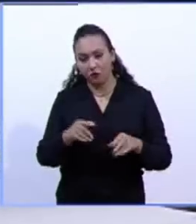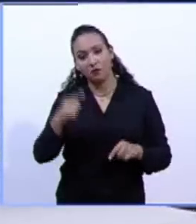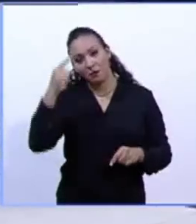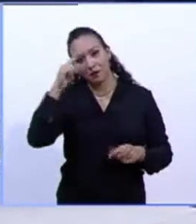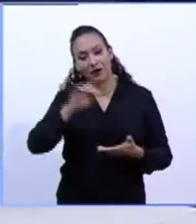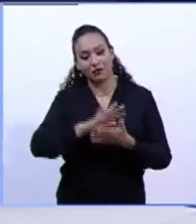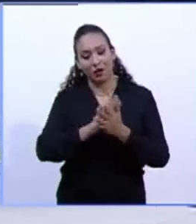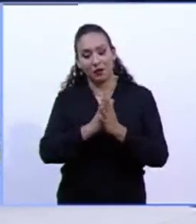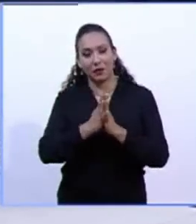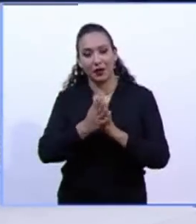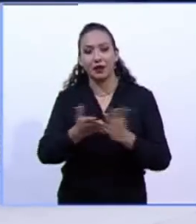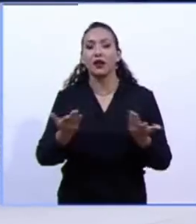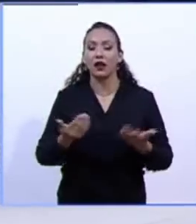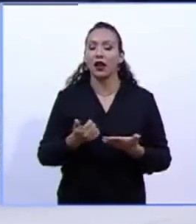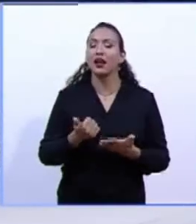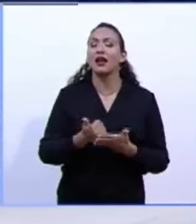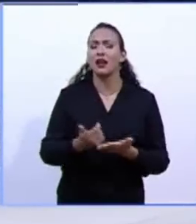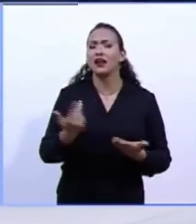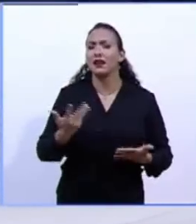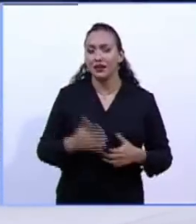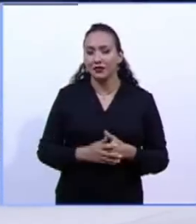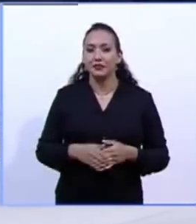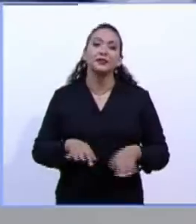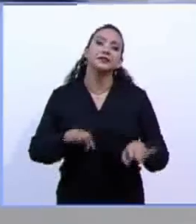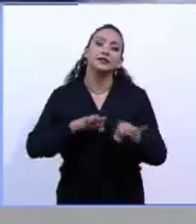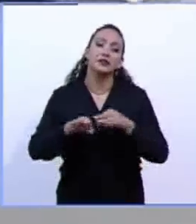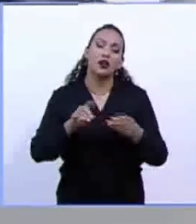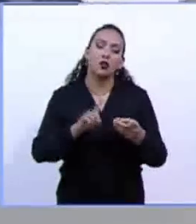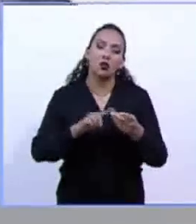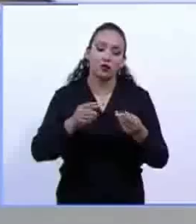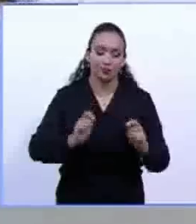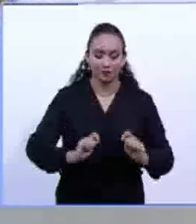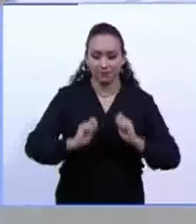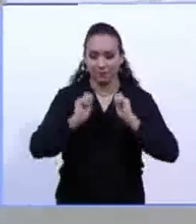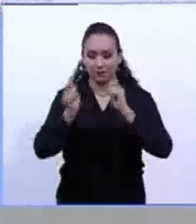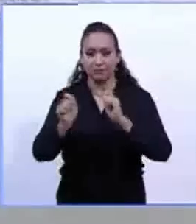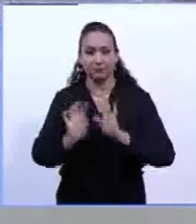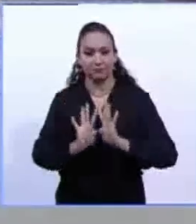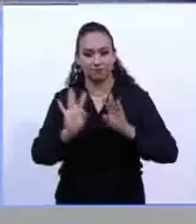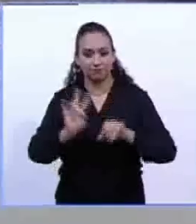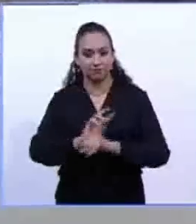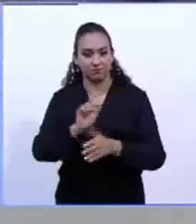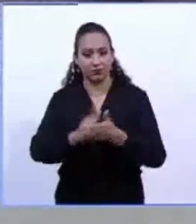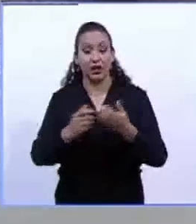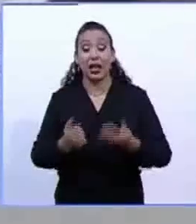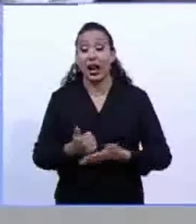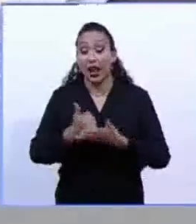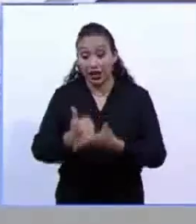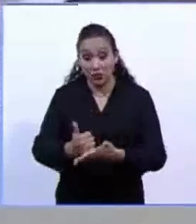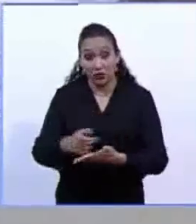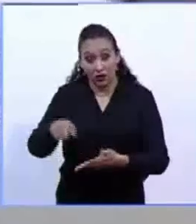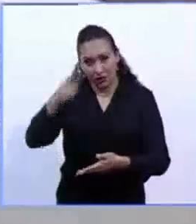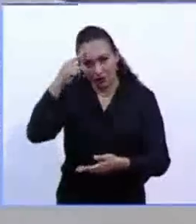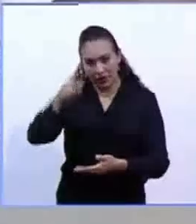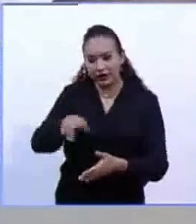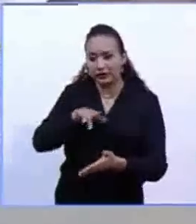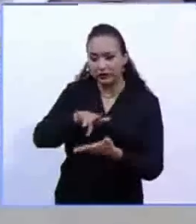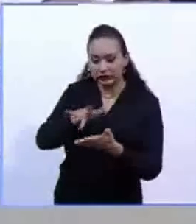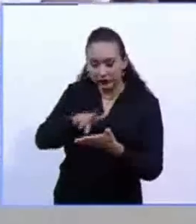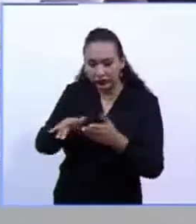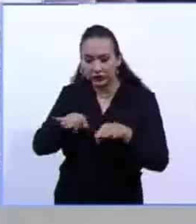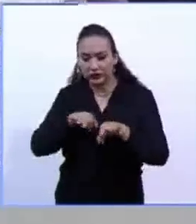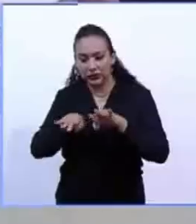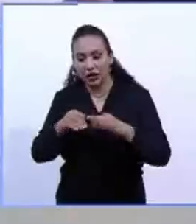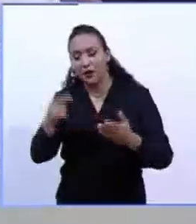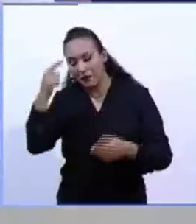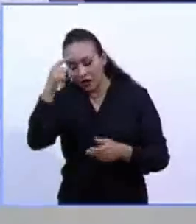Transición Auxiliaria precisamente llevará a cabo sus funciones al Consejo de la Judicatura y le ayudará a la Judicatura Federal con el fin de implementar un